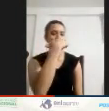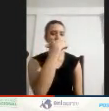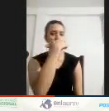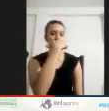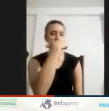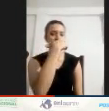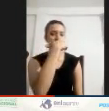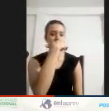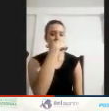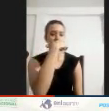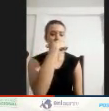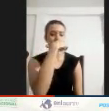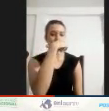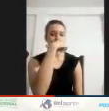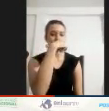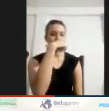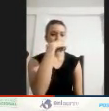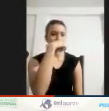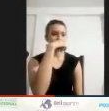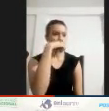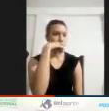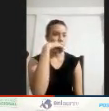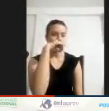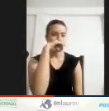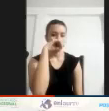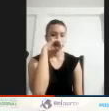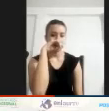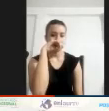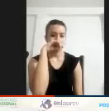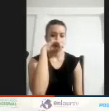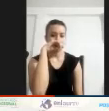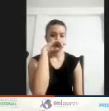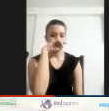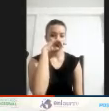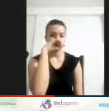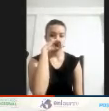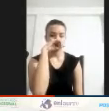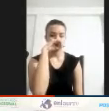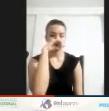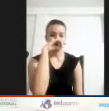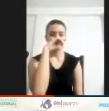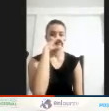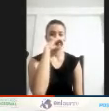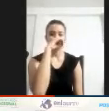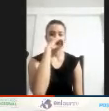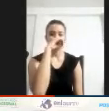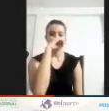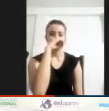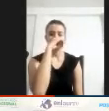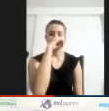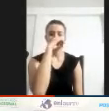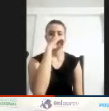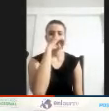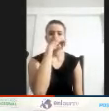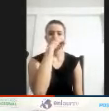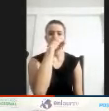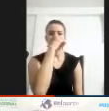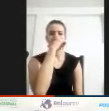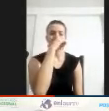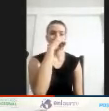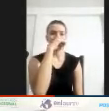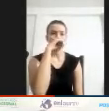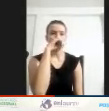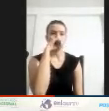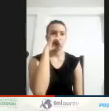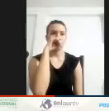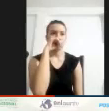que quería acotar, bien, porque está muy excelente, bueno el tema. Excelente, fíjate, yo les mencionaba, ese es uno de los de